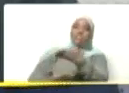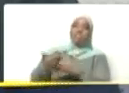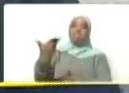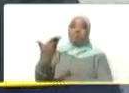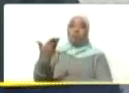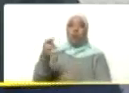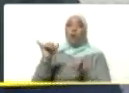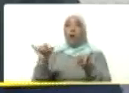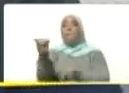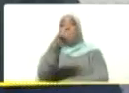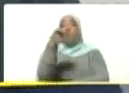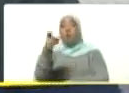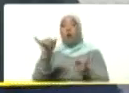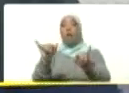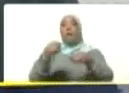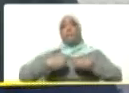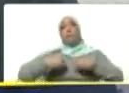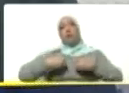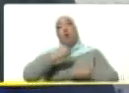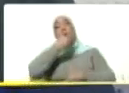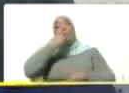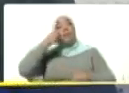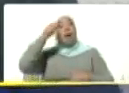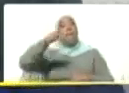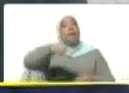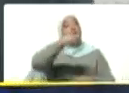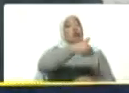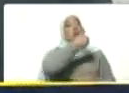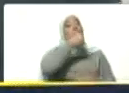en su búsqueda de una vida mejor,